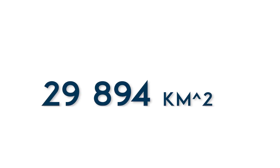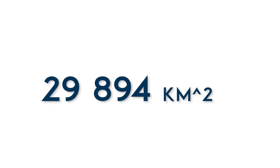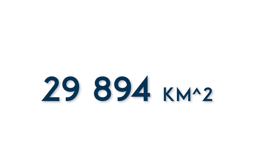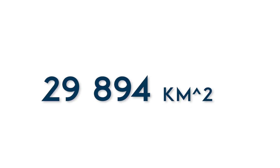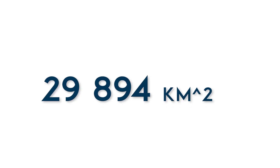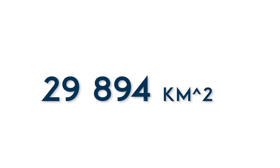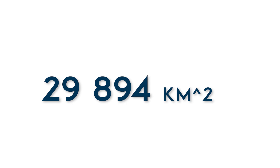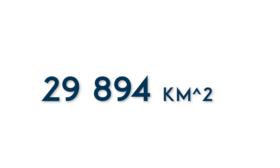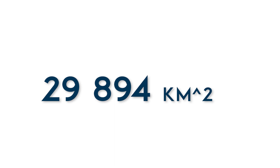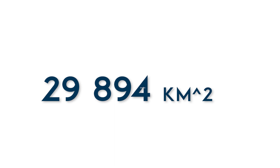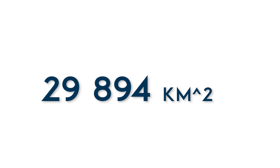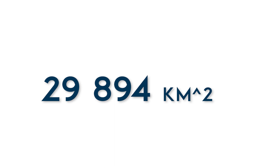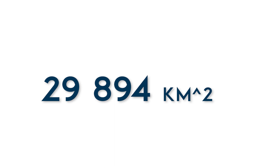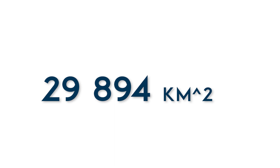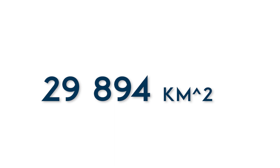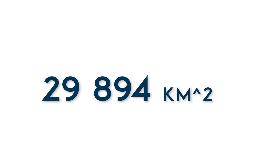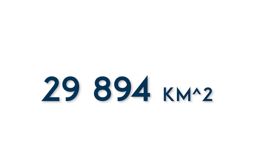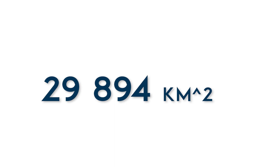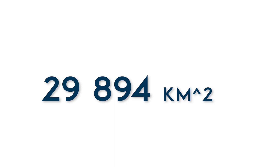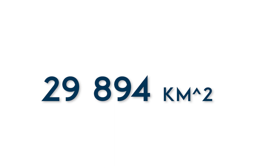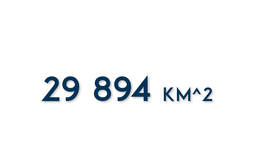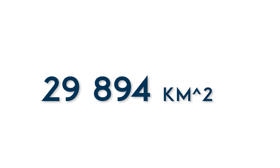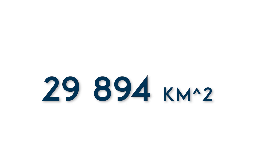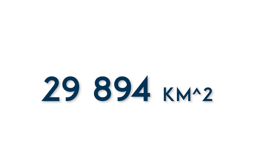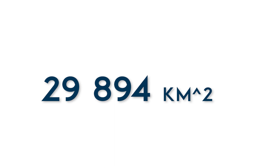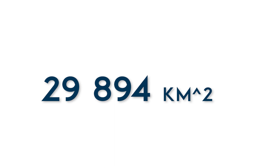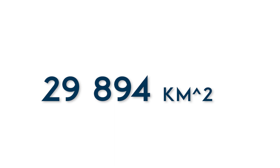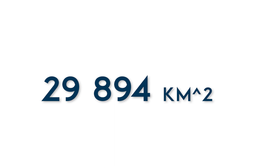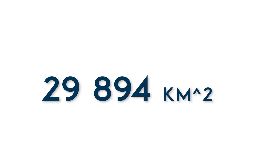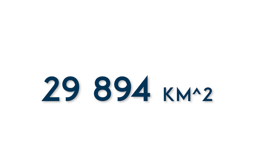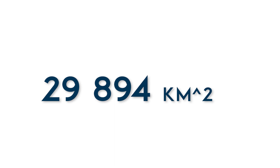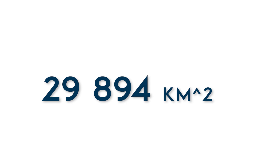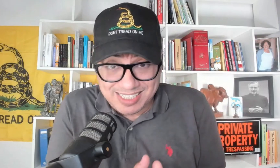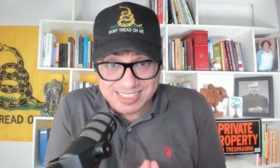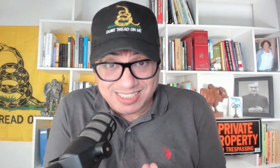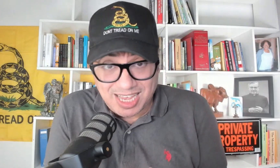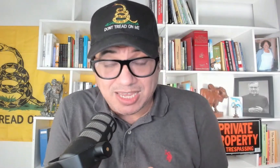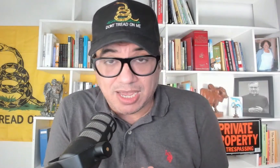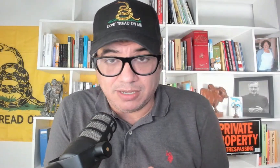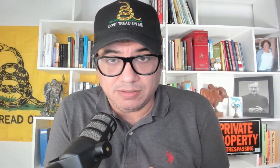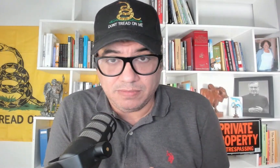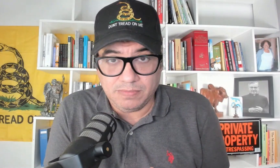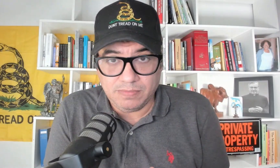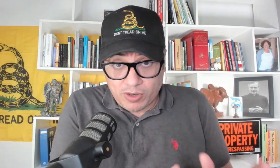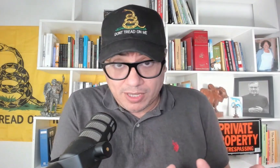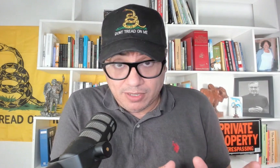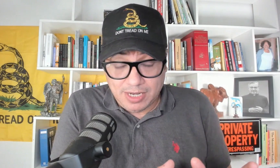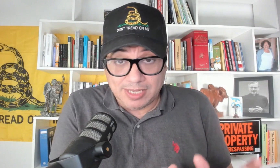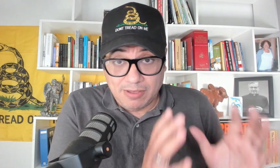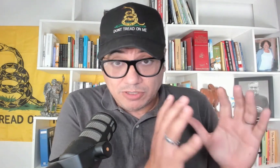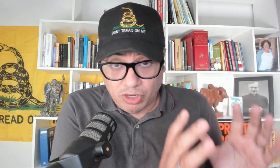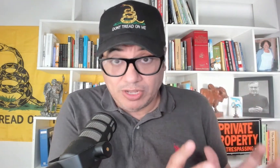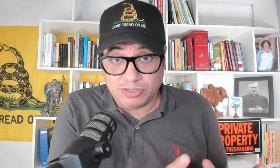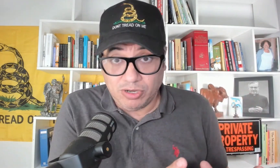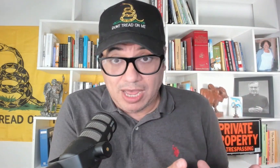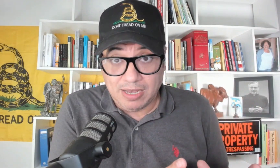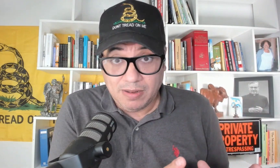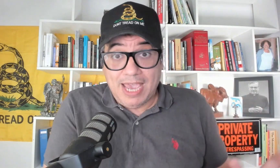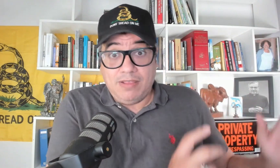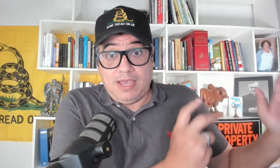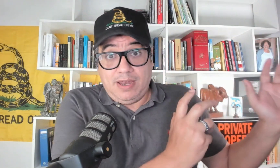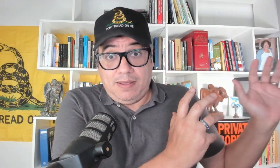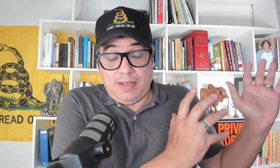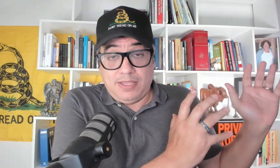29 mil 894 kilómetros cuadrados y esta gente te enseñan que el enfoque en televisión nacional